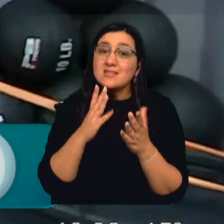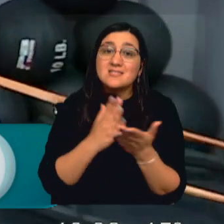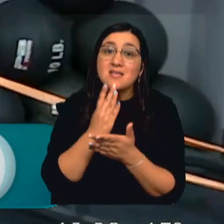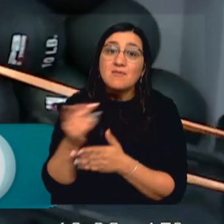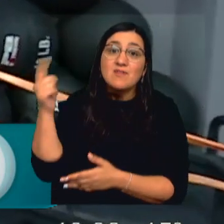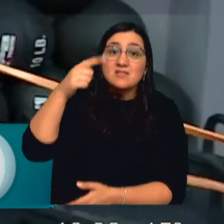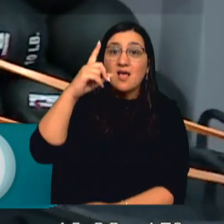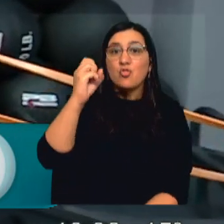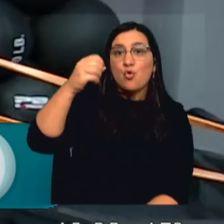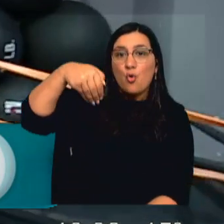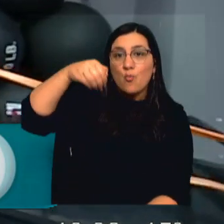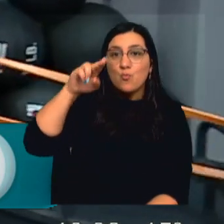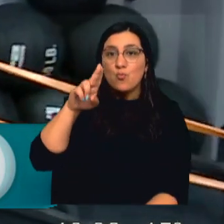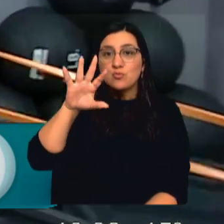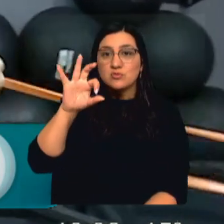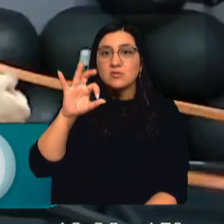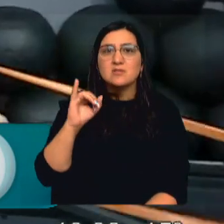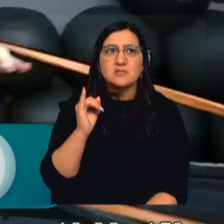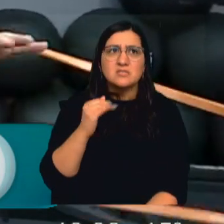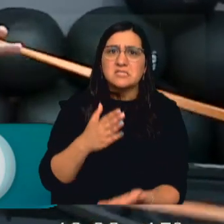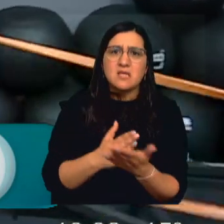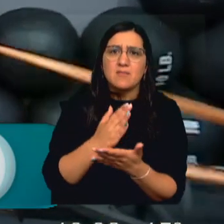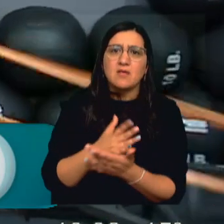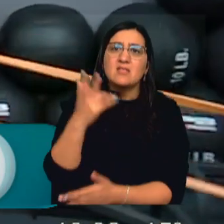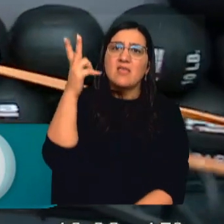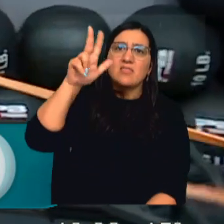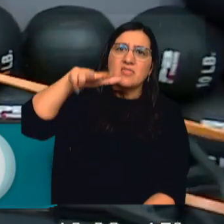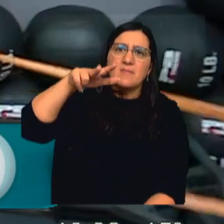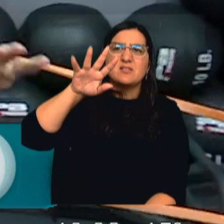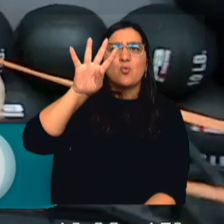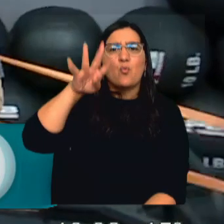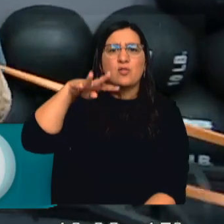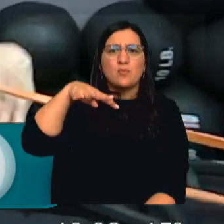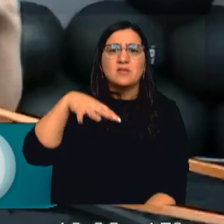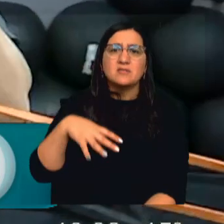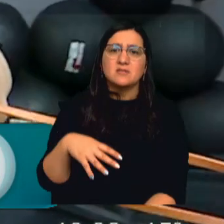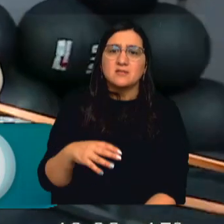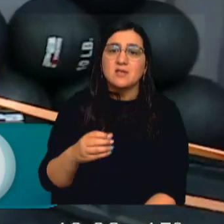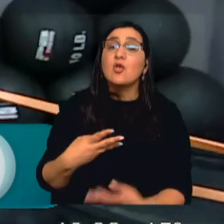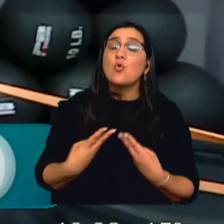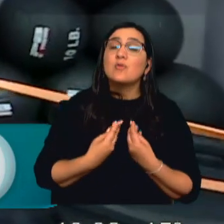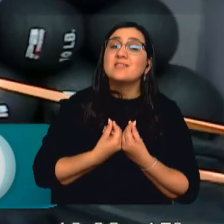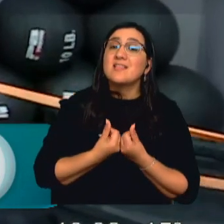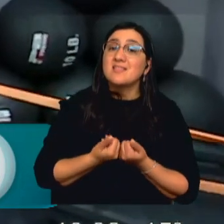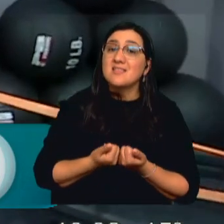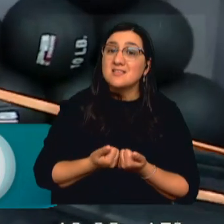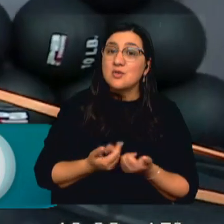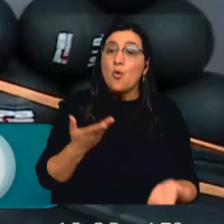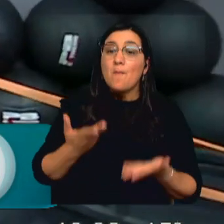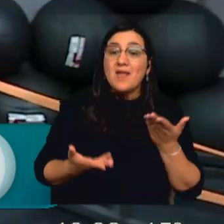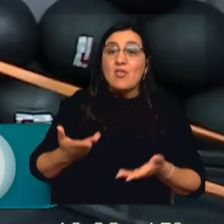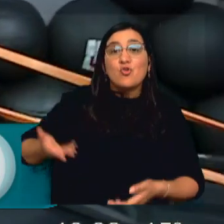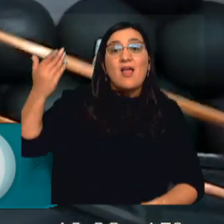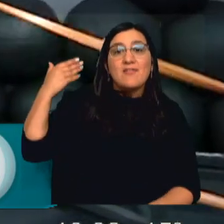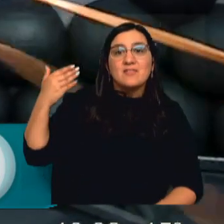Domus? Siempre. ¿Hace 3 meses? ¿4? ¿Sí? ¿Cómo te sentís a comparación de cuando no